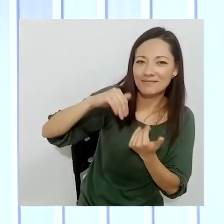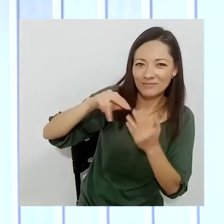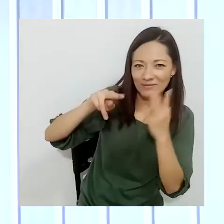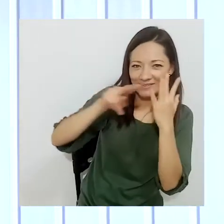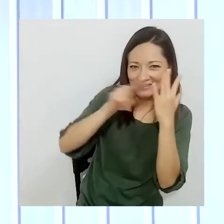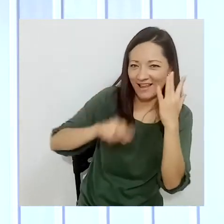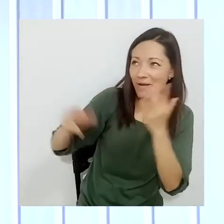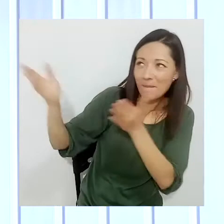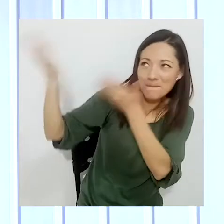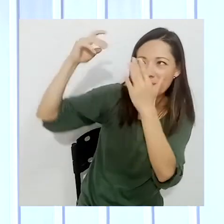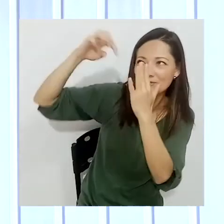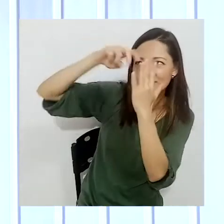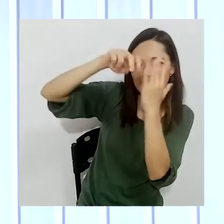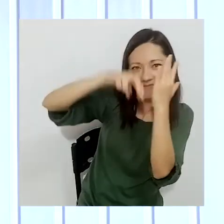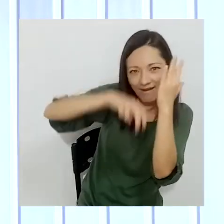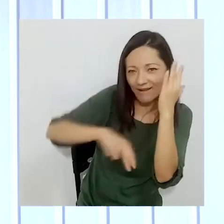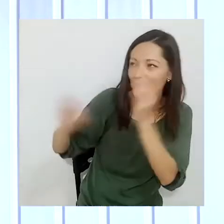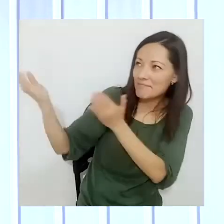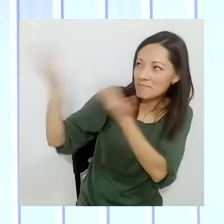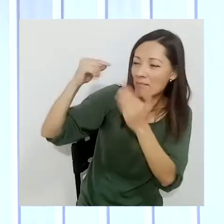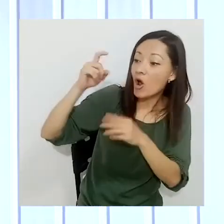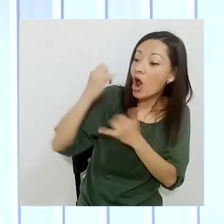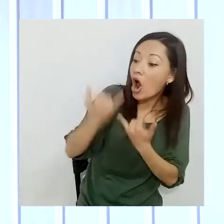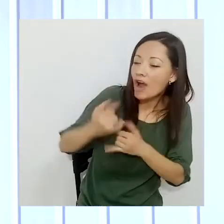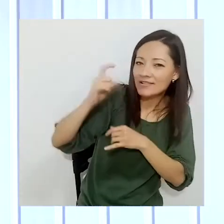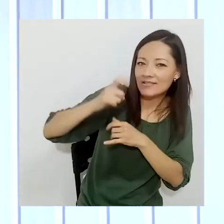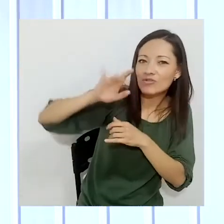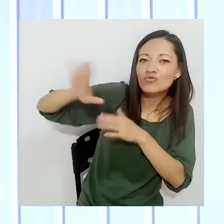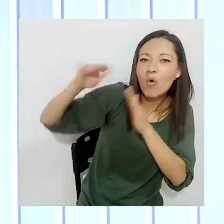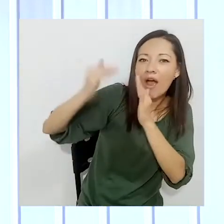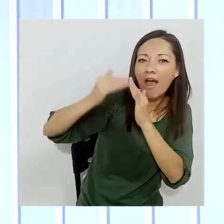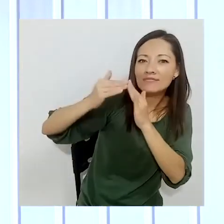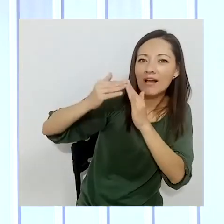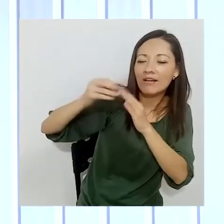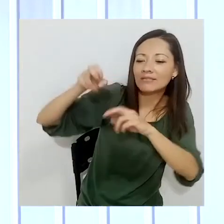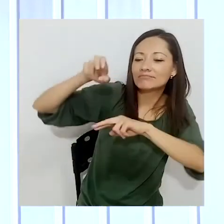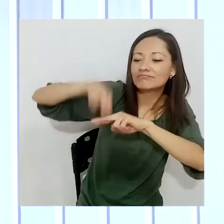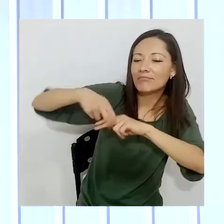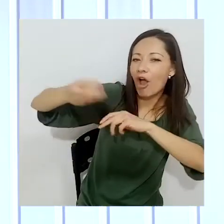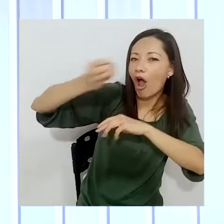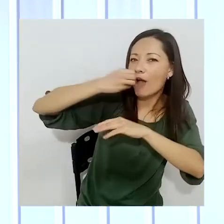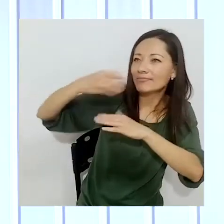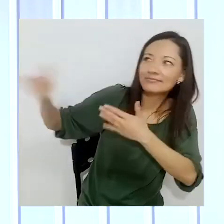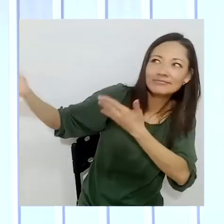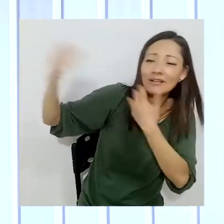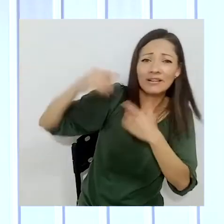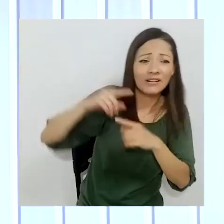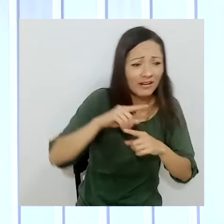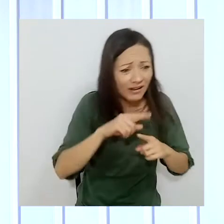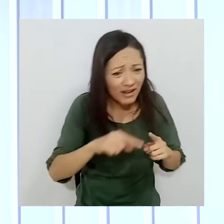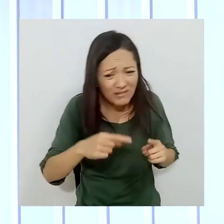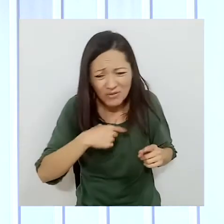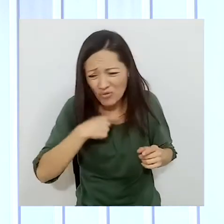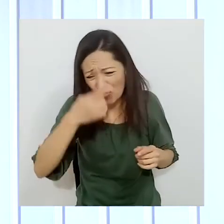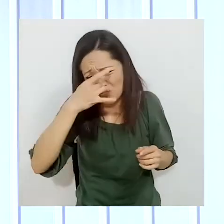baja, hoy me es necesario posar en tu casa. Señor, pero yo soy un inmundo